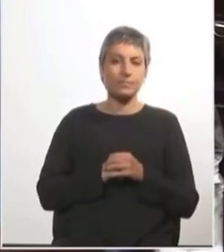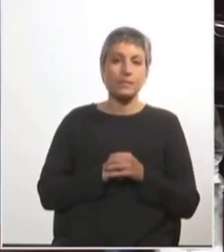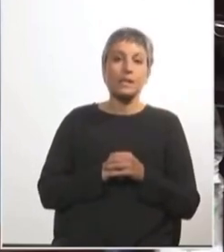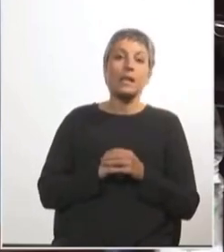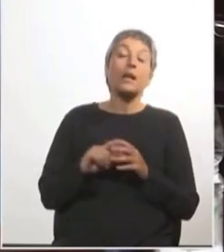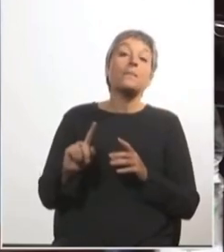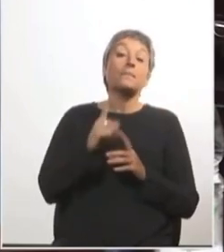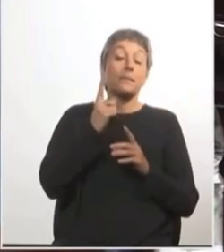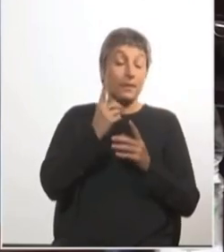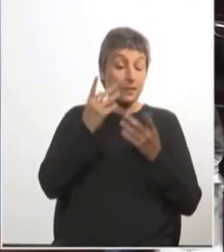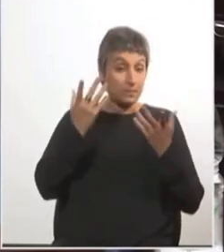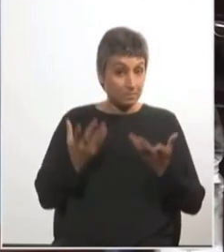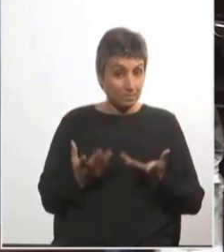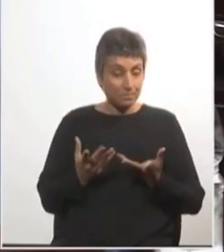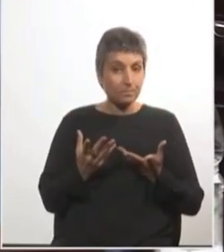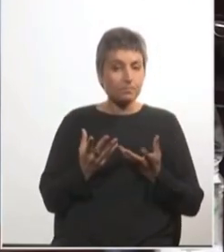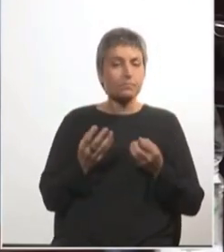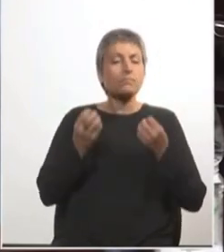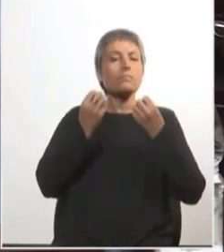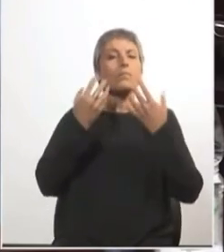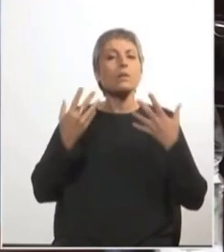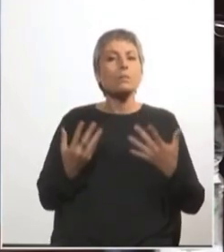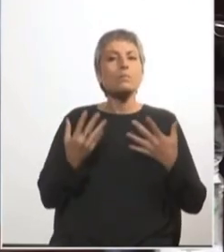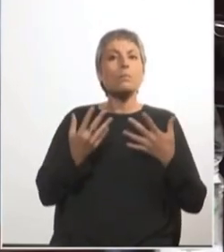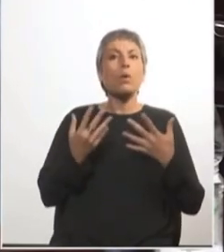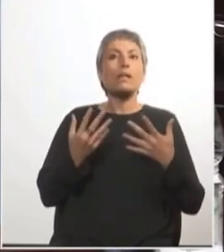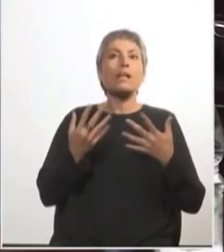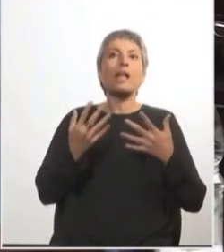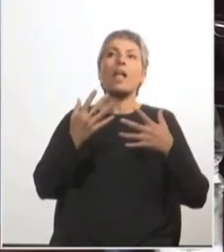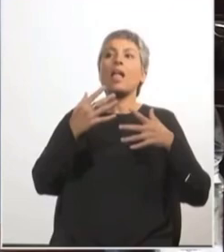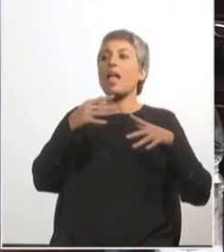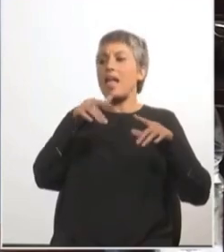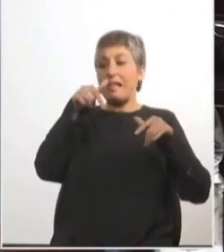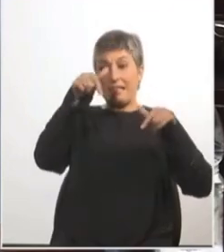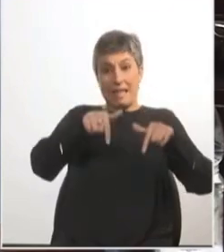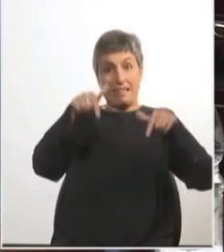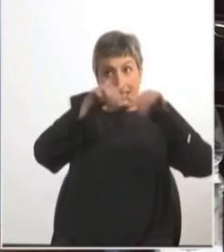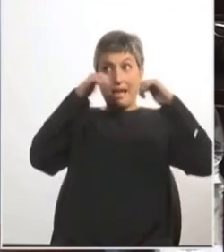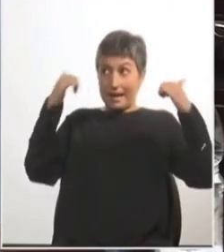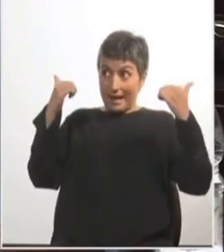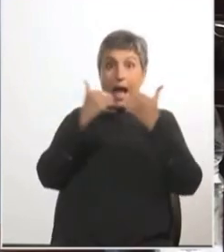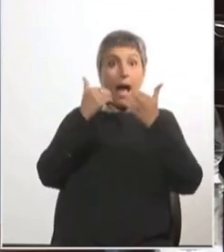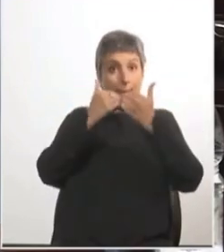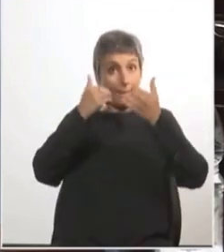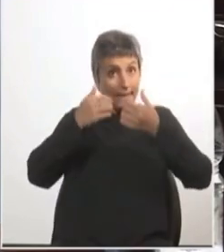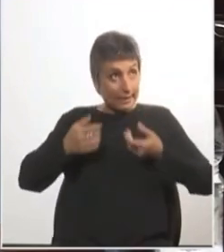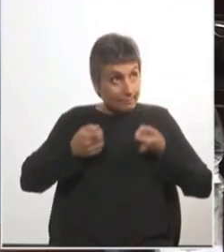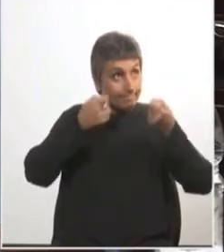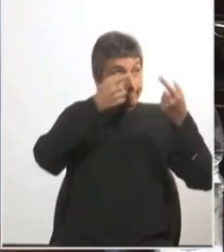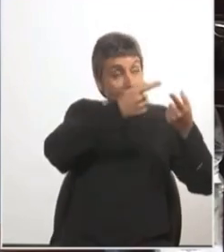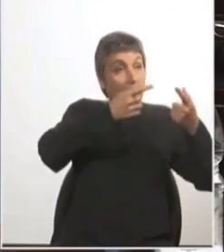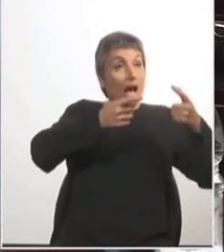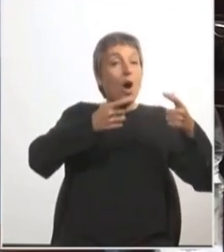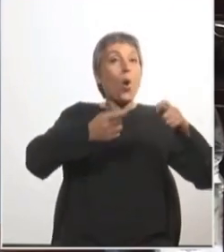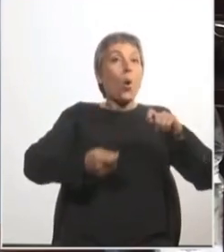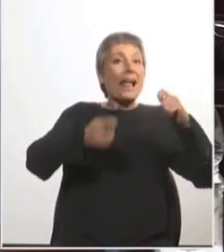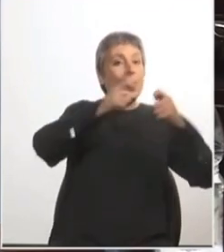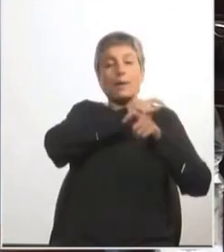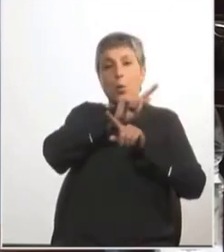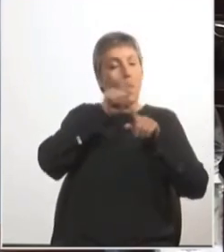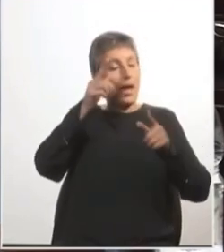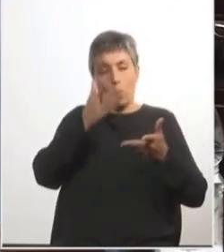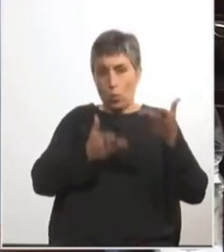En primer lugar, porque así como de esta Cámara salió una reforma